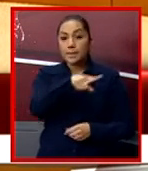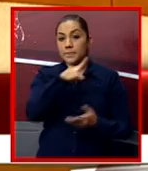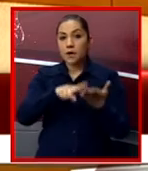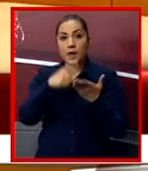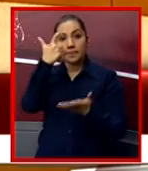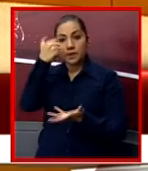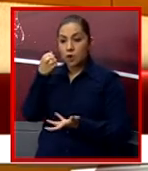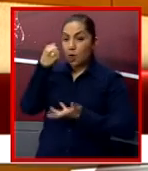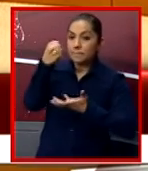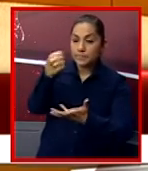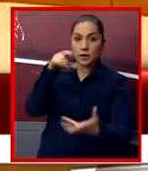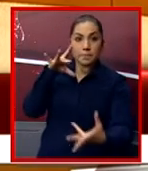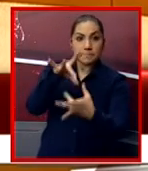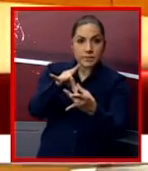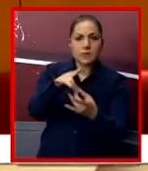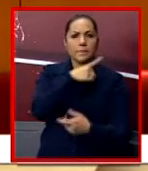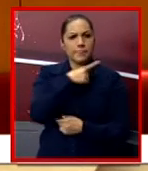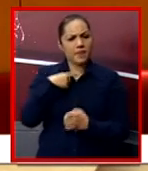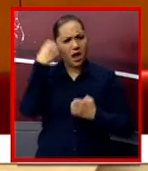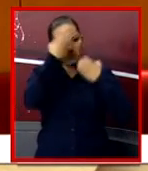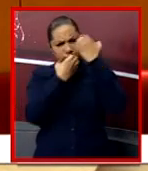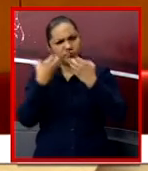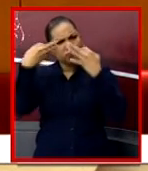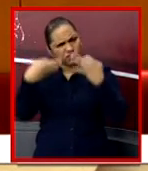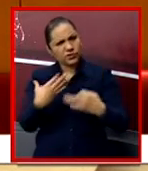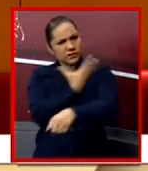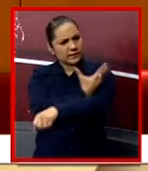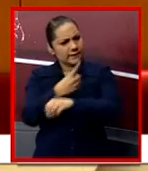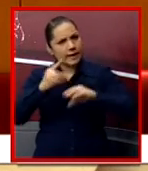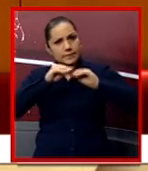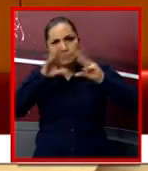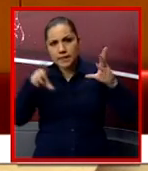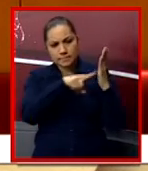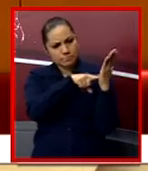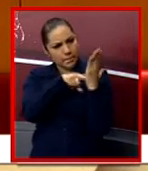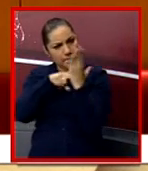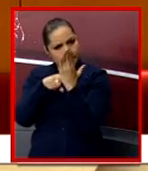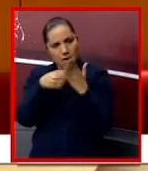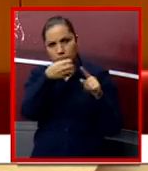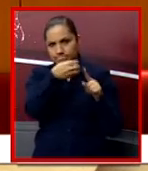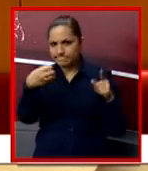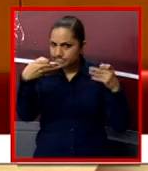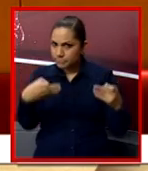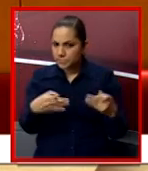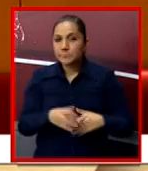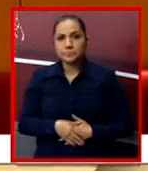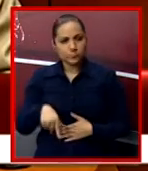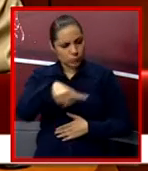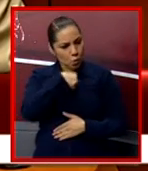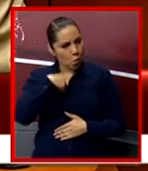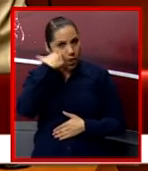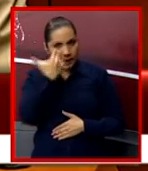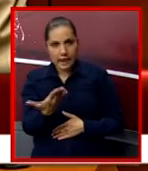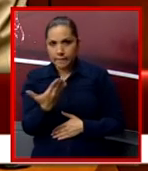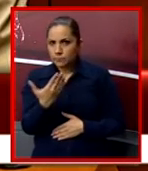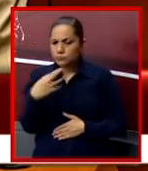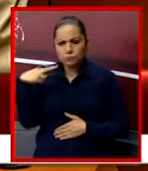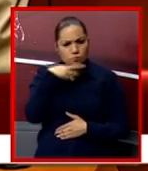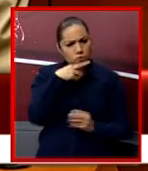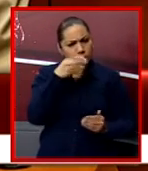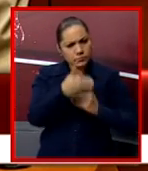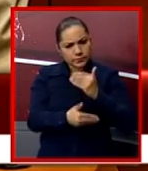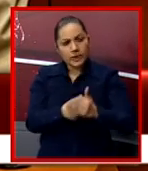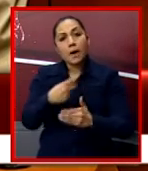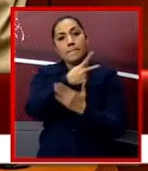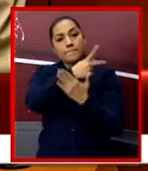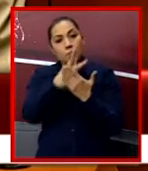sus recursos. Proponemos elaborar y aprobar con la mayor celeridad posible un programa